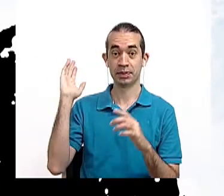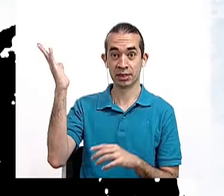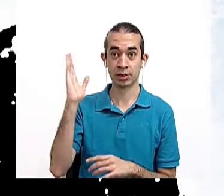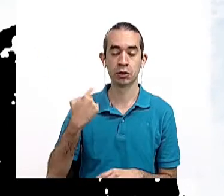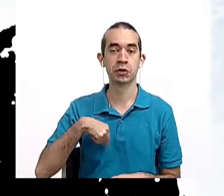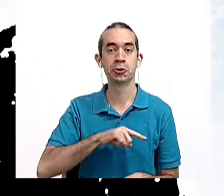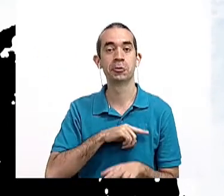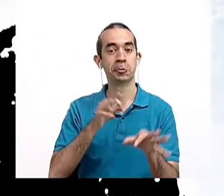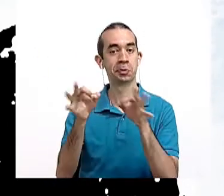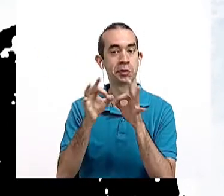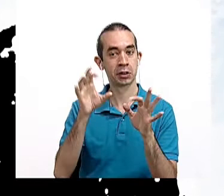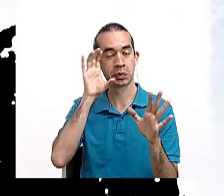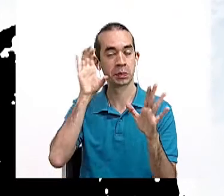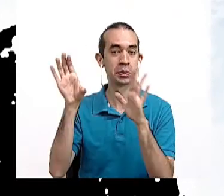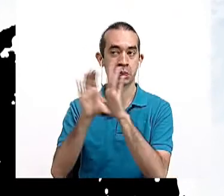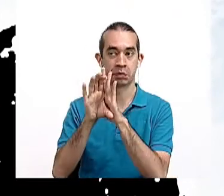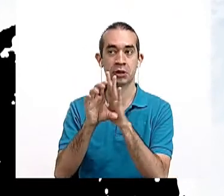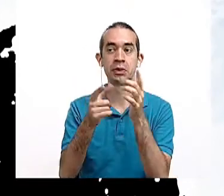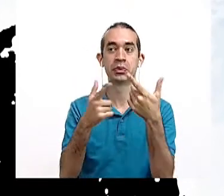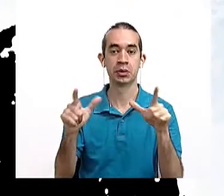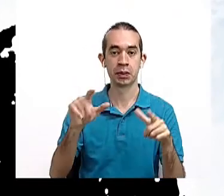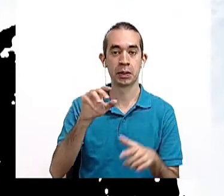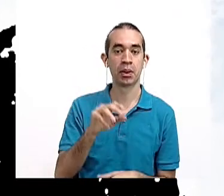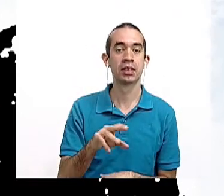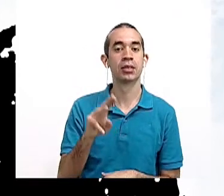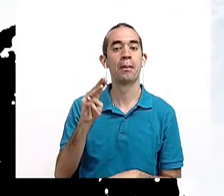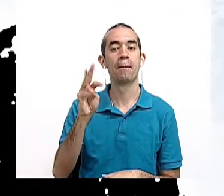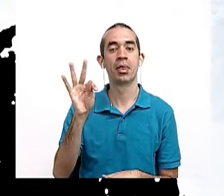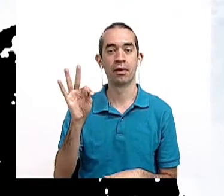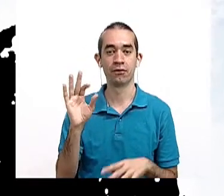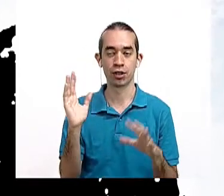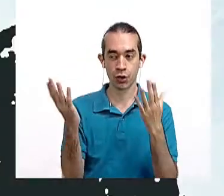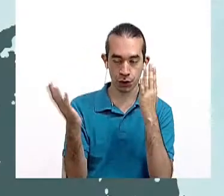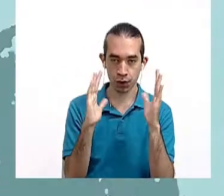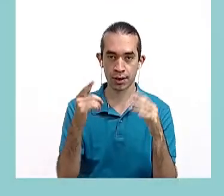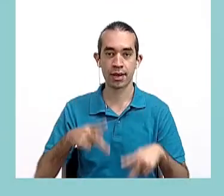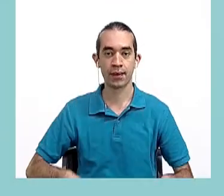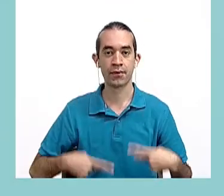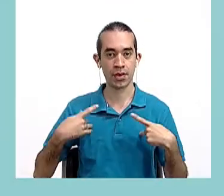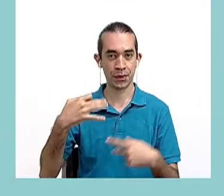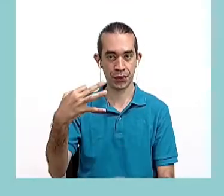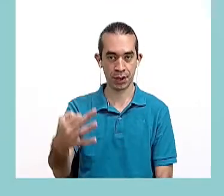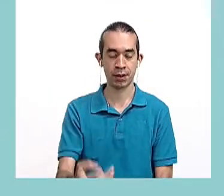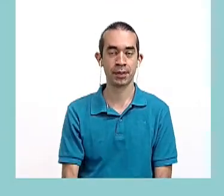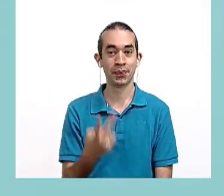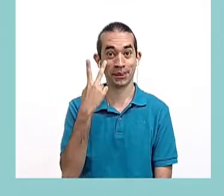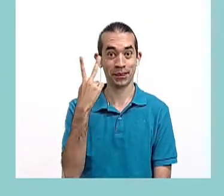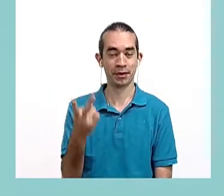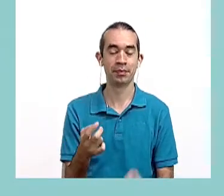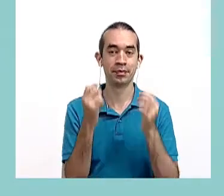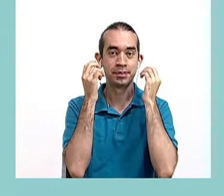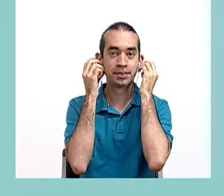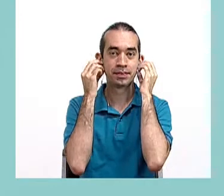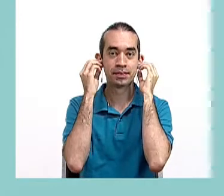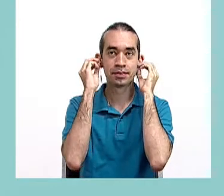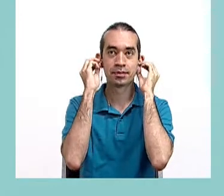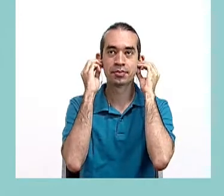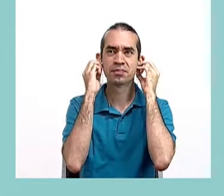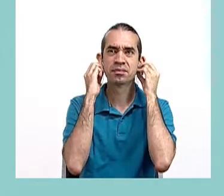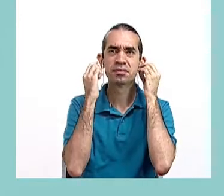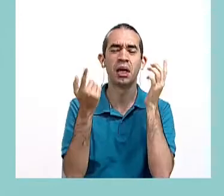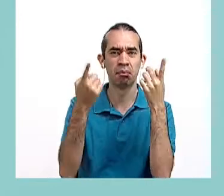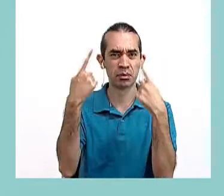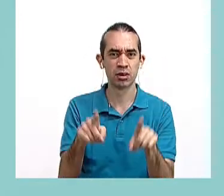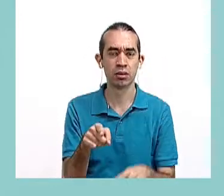las imágenes o los lenguajes metafóricos en la vida cotidiana. Veamos. ¿Les ha pasado